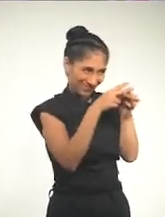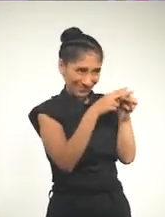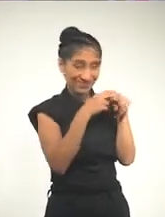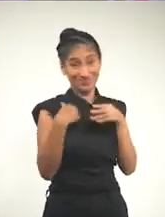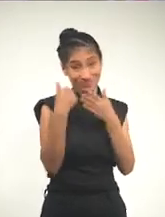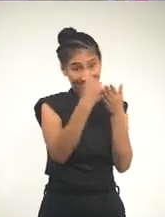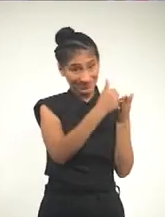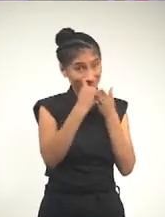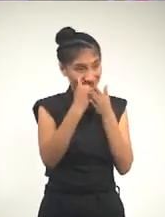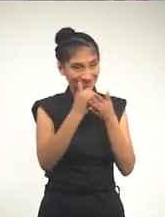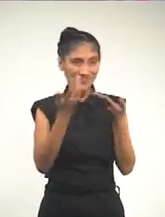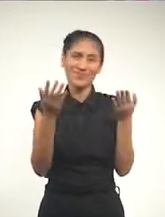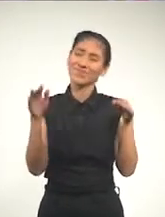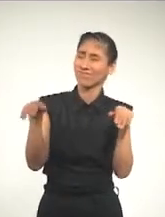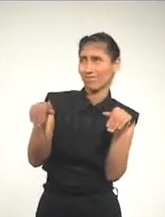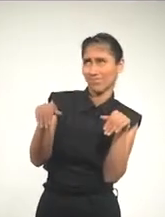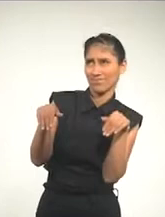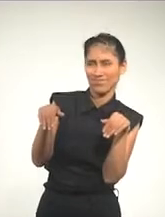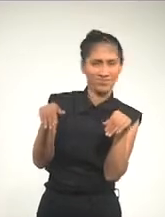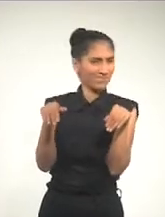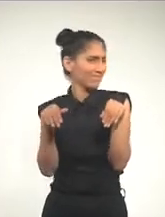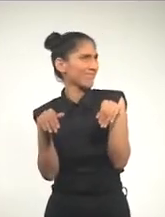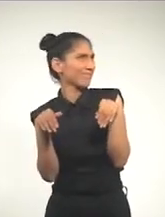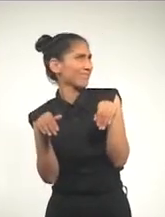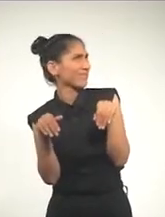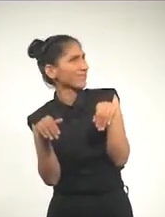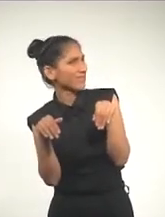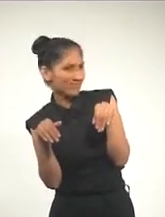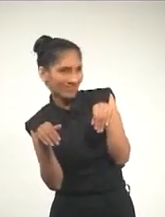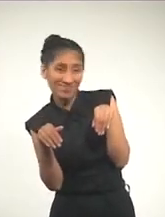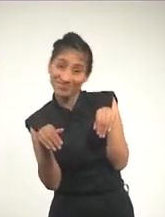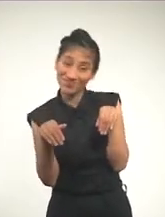ayudarla. ¡Ay!